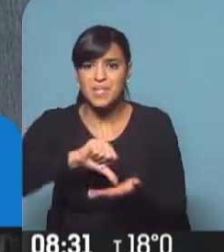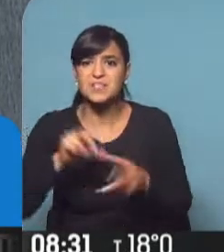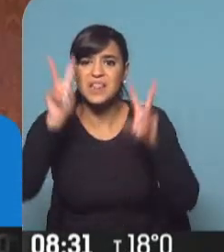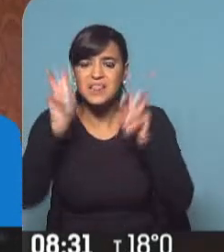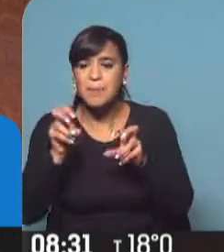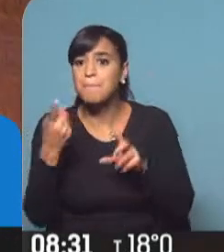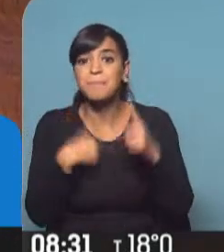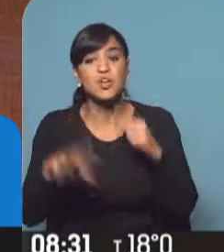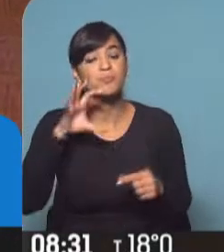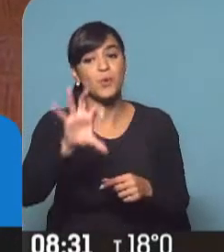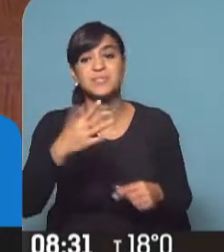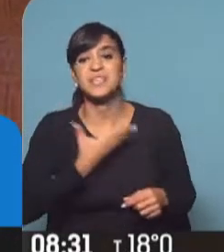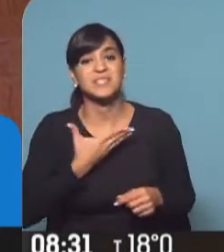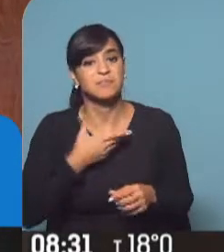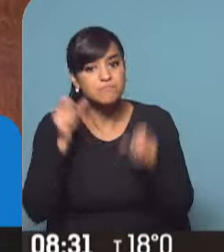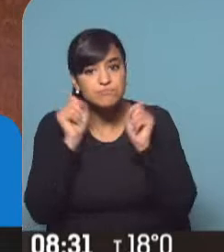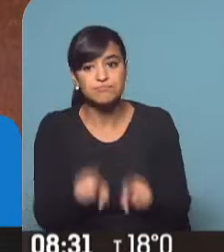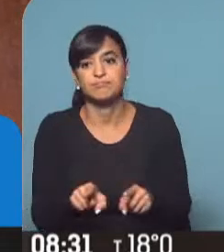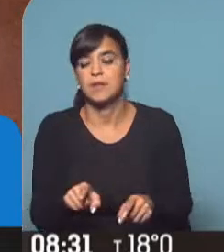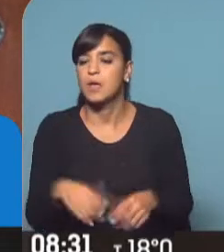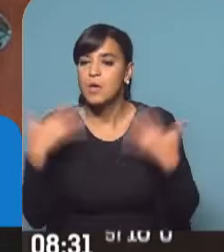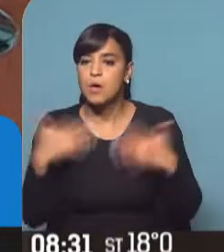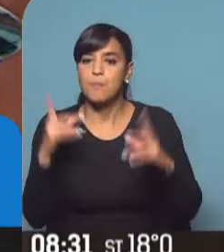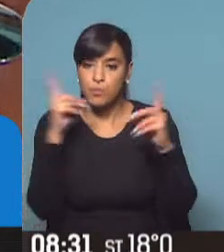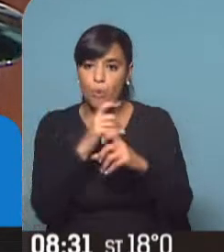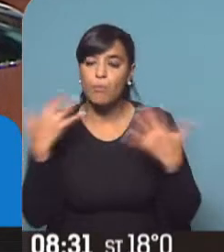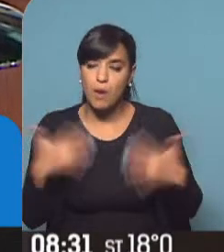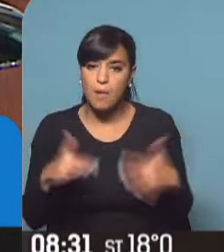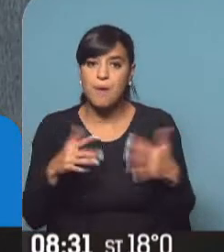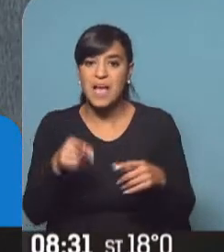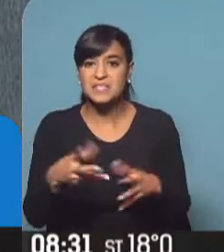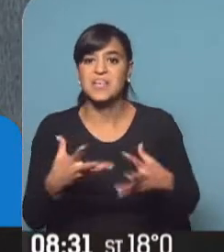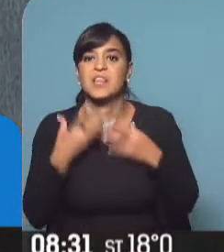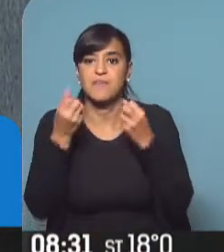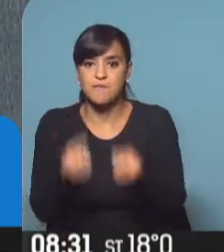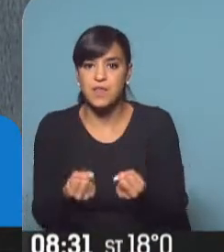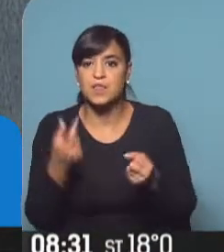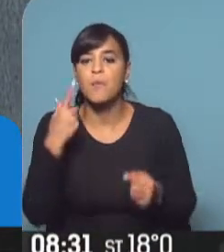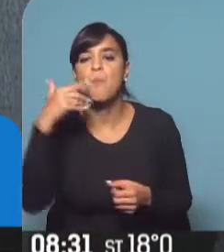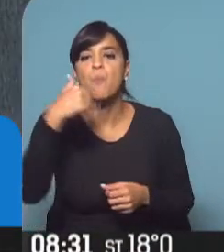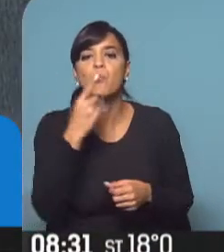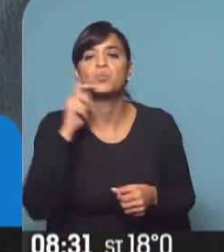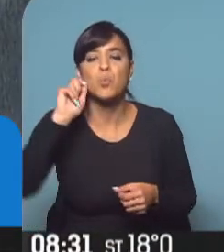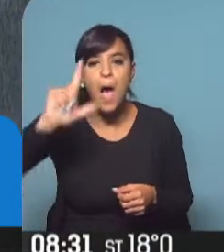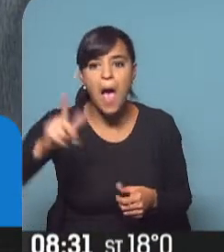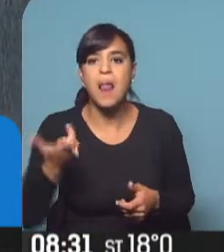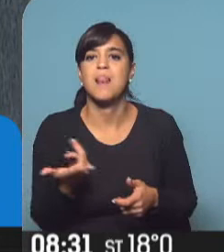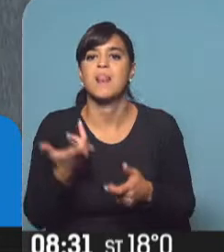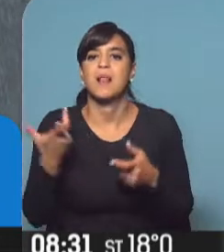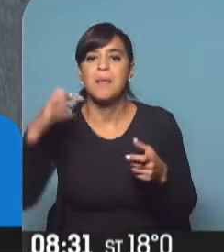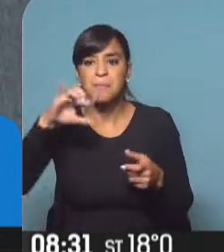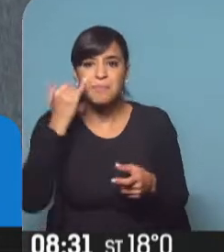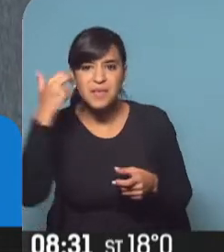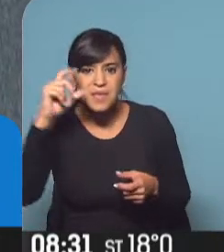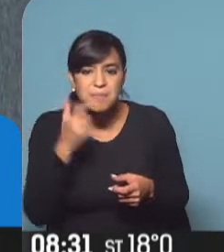tema pero la provincia de santa fe particularmente es un tema este así despedimos a las cooperativas y mutuales defendimos a nuestras pequeñas y medianas